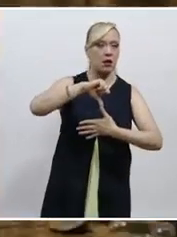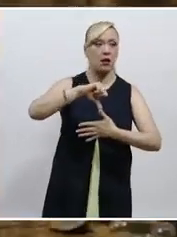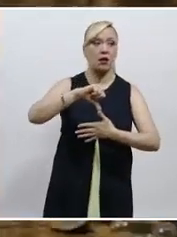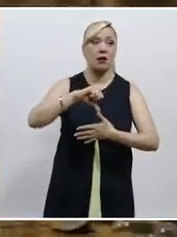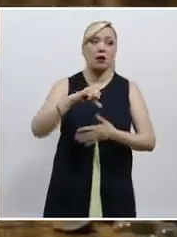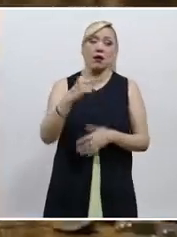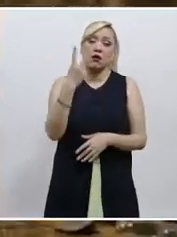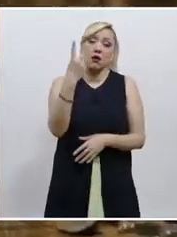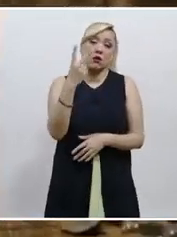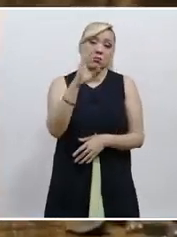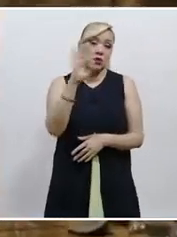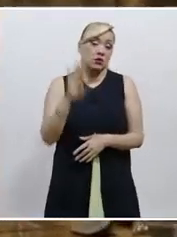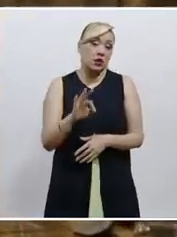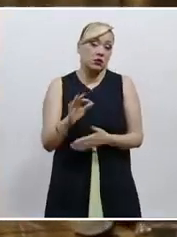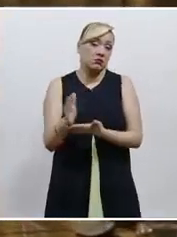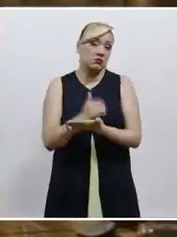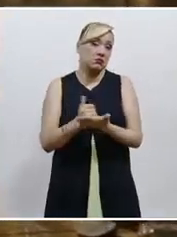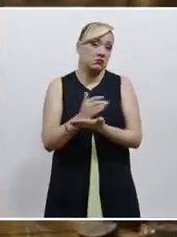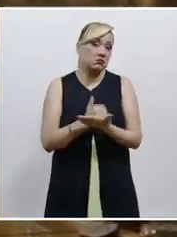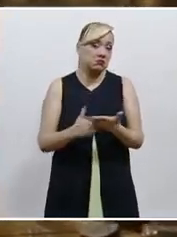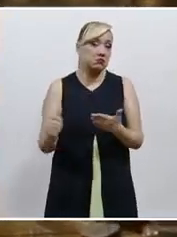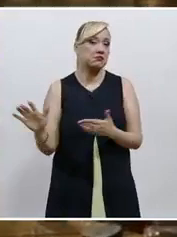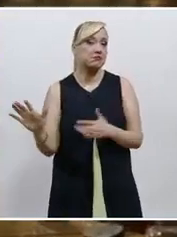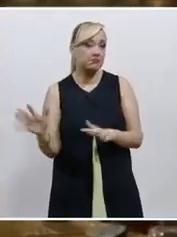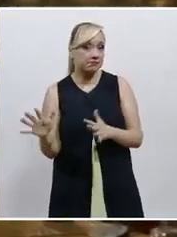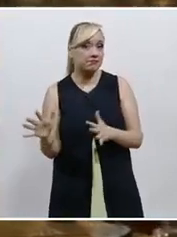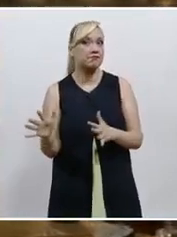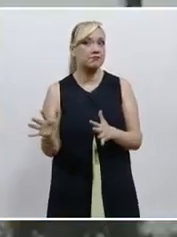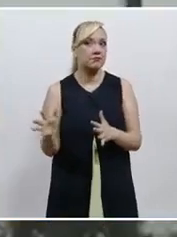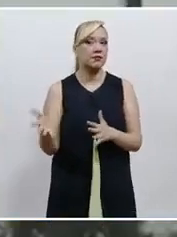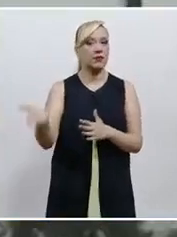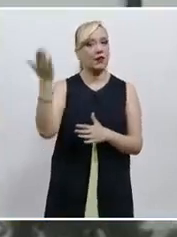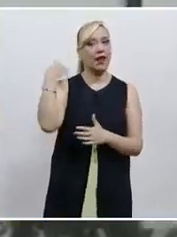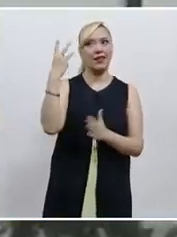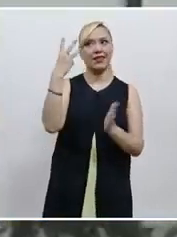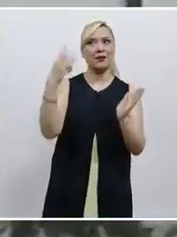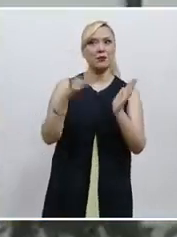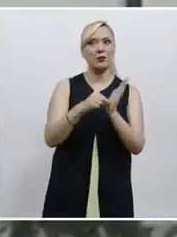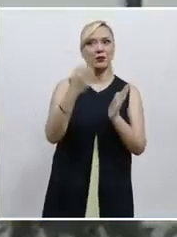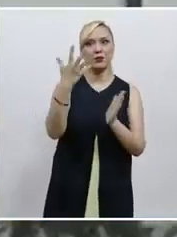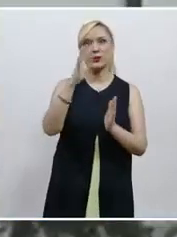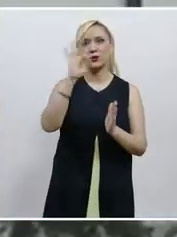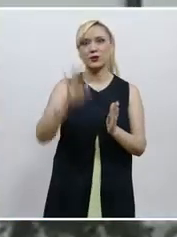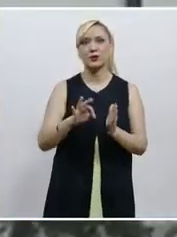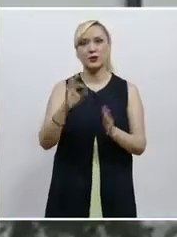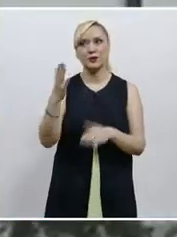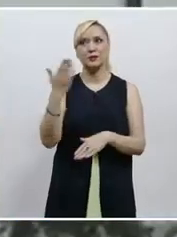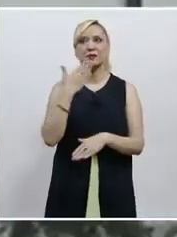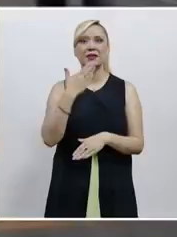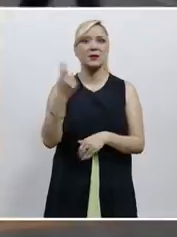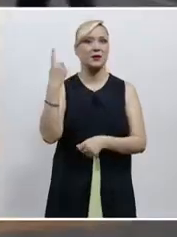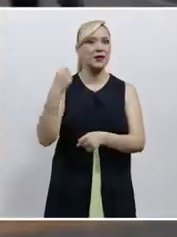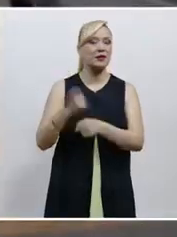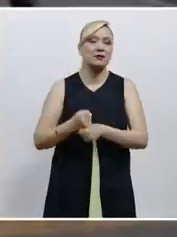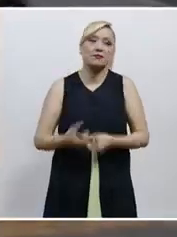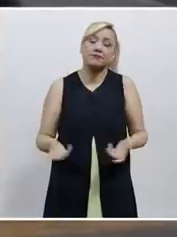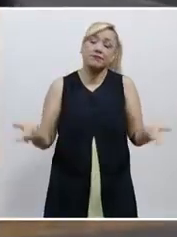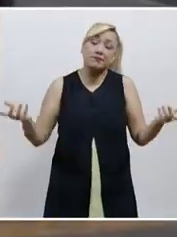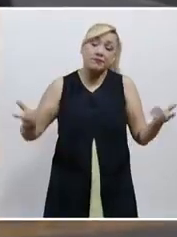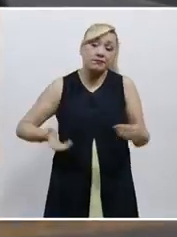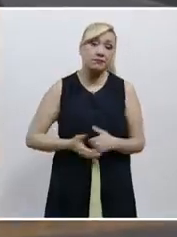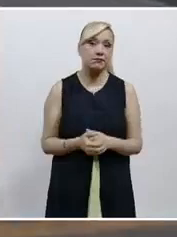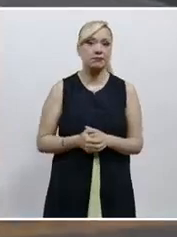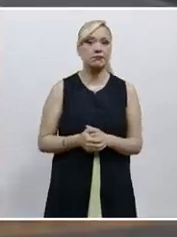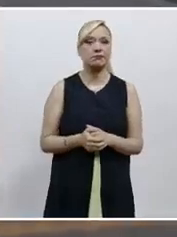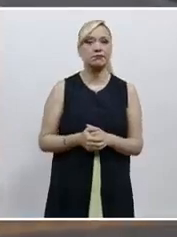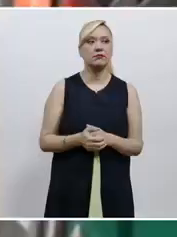crecerá 2% en comparación con el 3.5% de 2022. Por si fuera